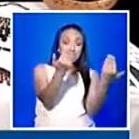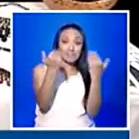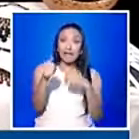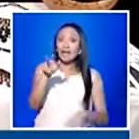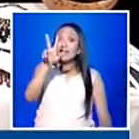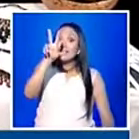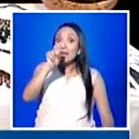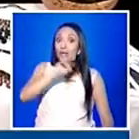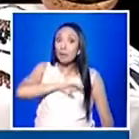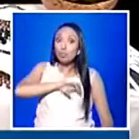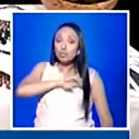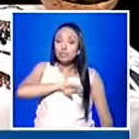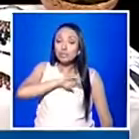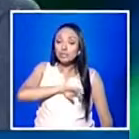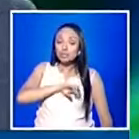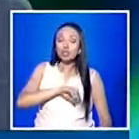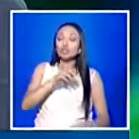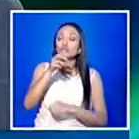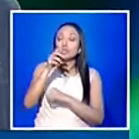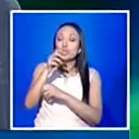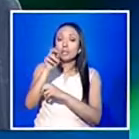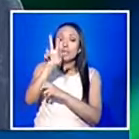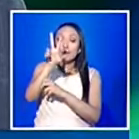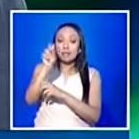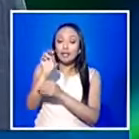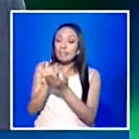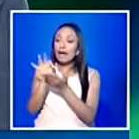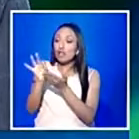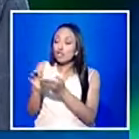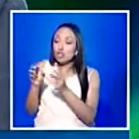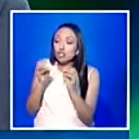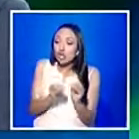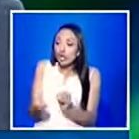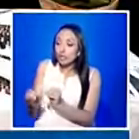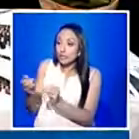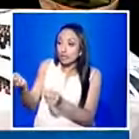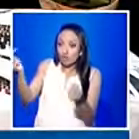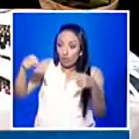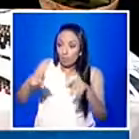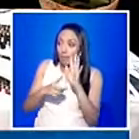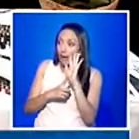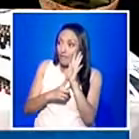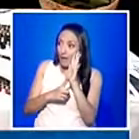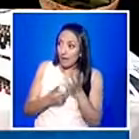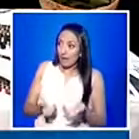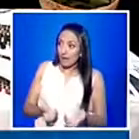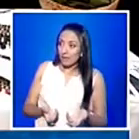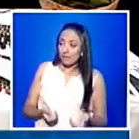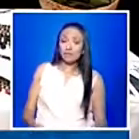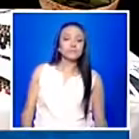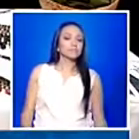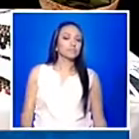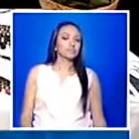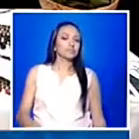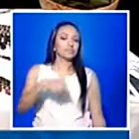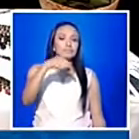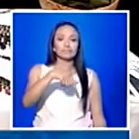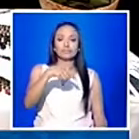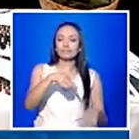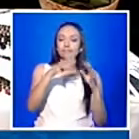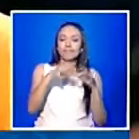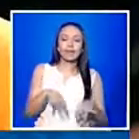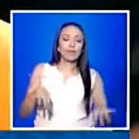30 municipios, más de 30 cantones para que se puedan organizar en este gran evento? Sí, Juan Carlos, para nosotros ha sido un reto sin